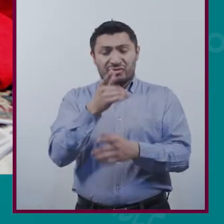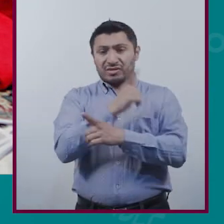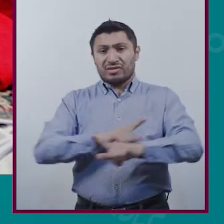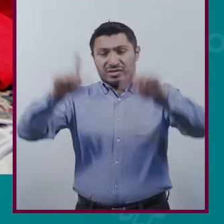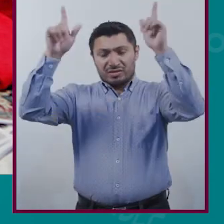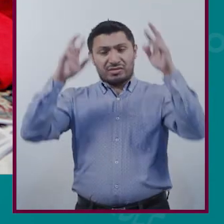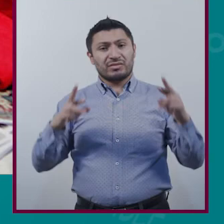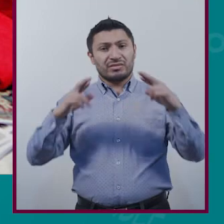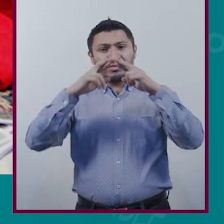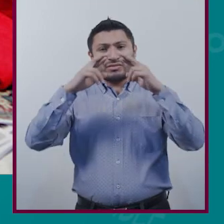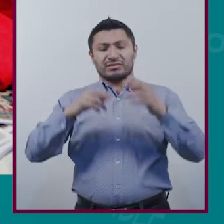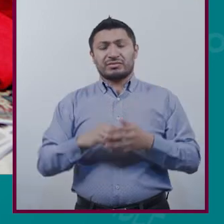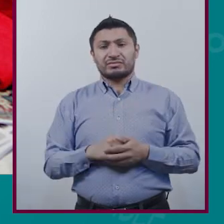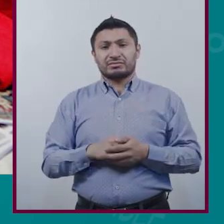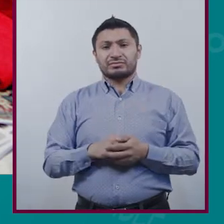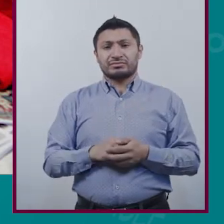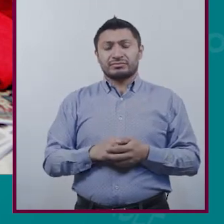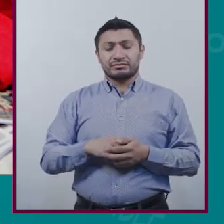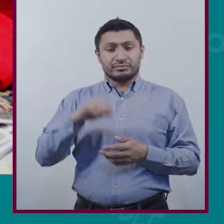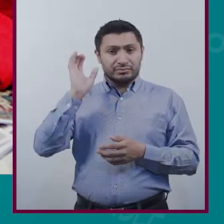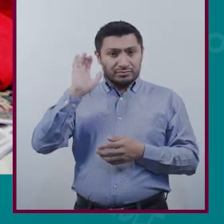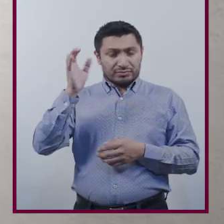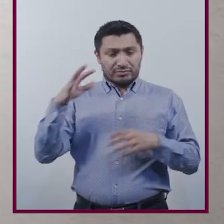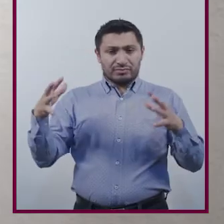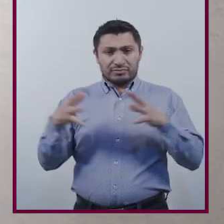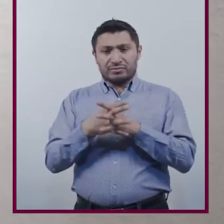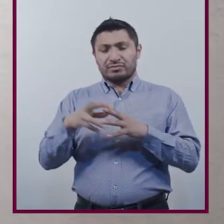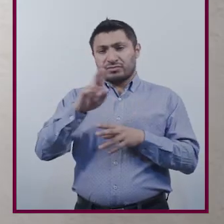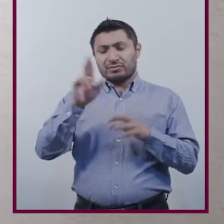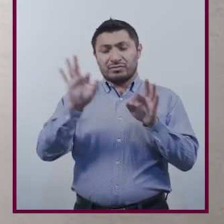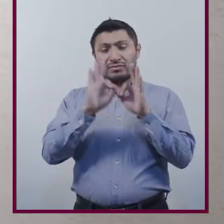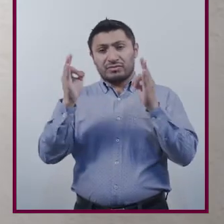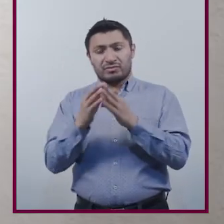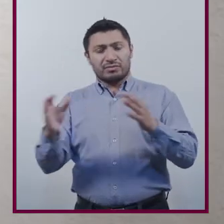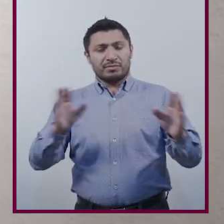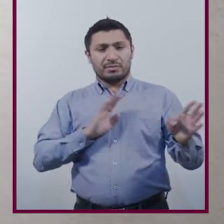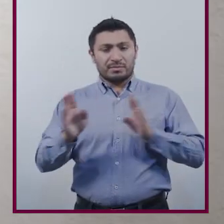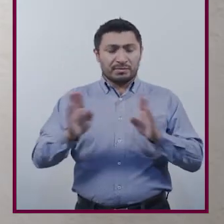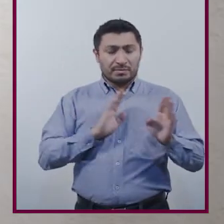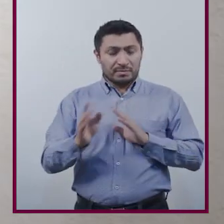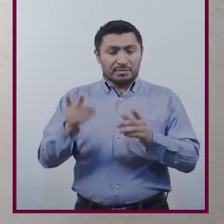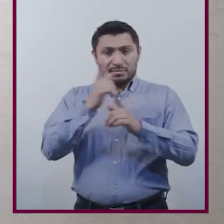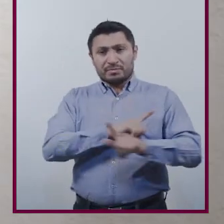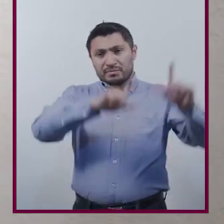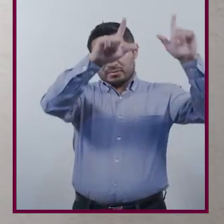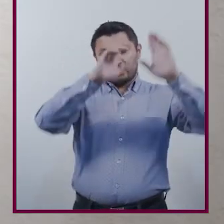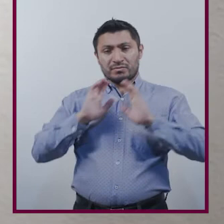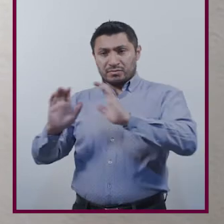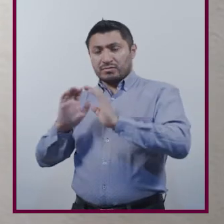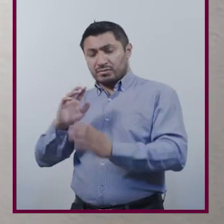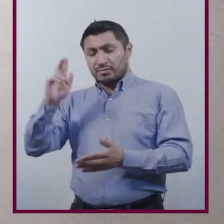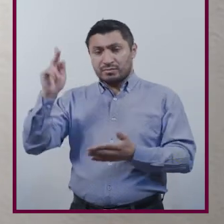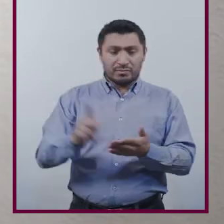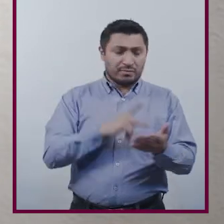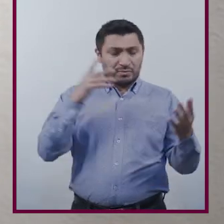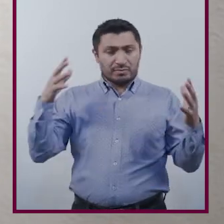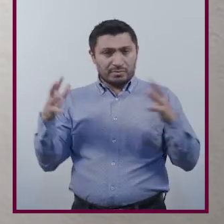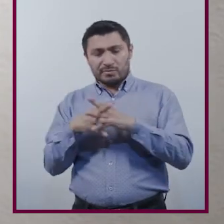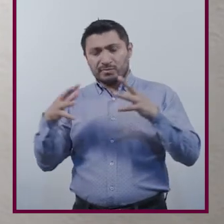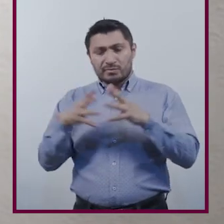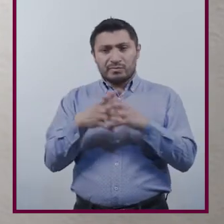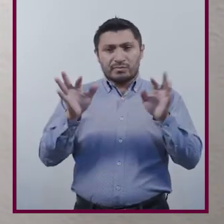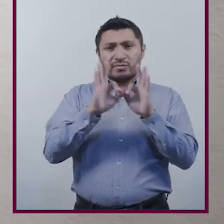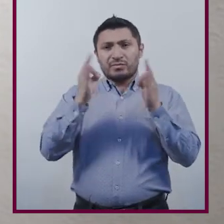religiosa. Durante la Guerra de Reforma, los ejércitos liberales y conservadores se enfrentaron por formas de gobierno